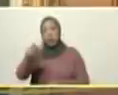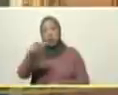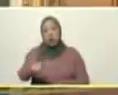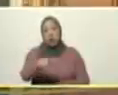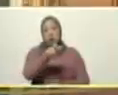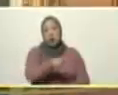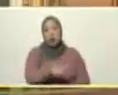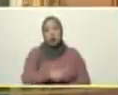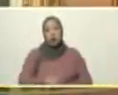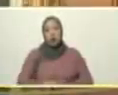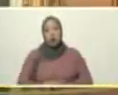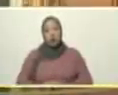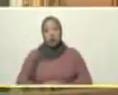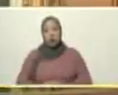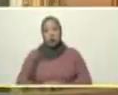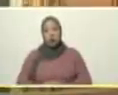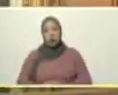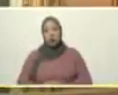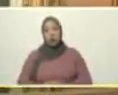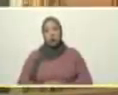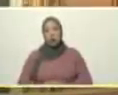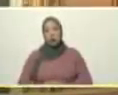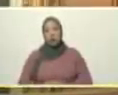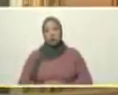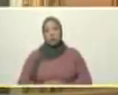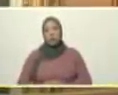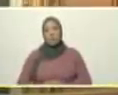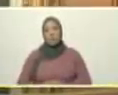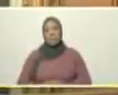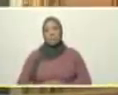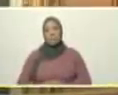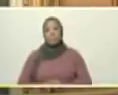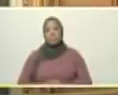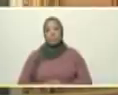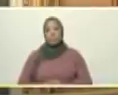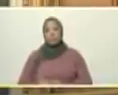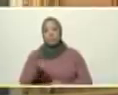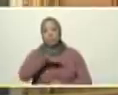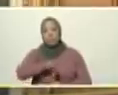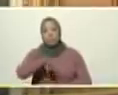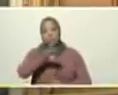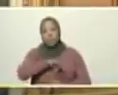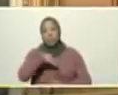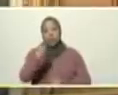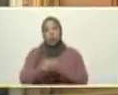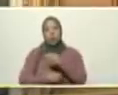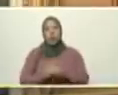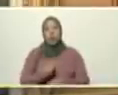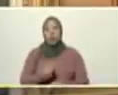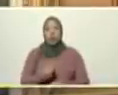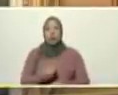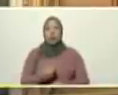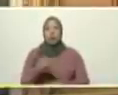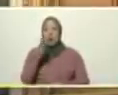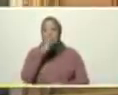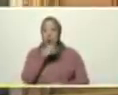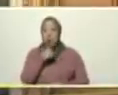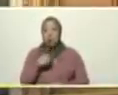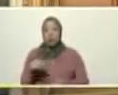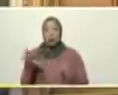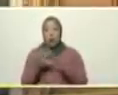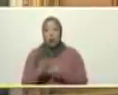Y una de las cosas que hay que tener es confianza y